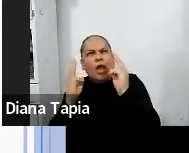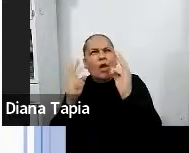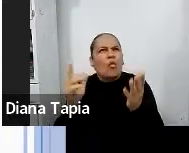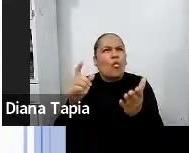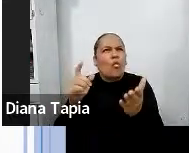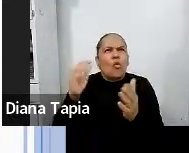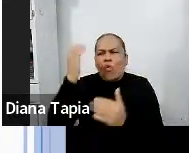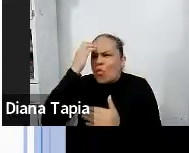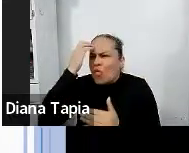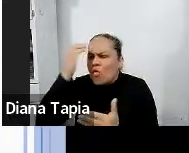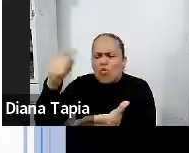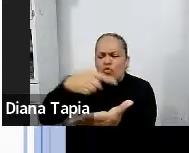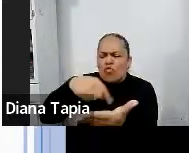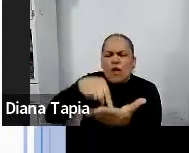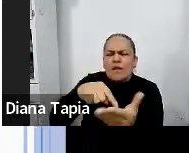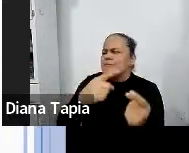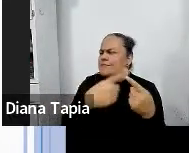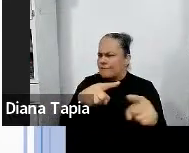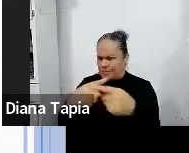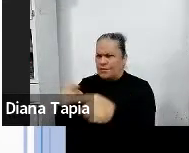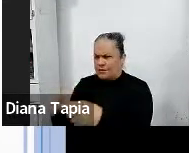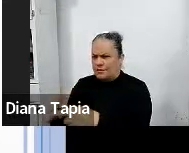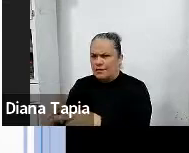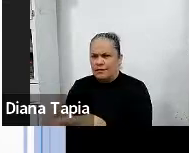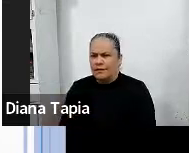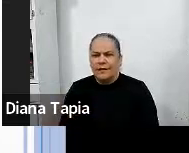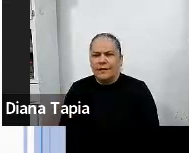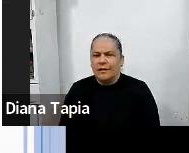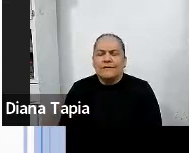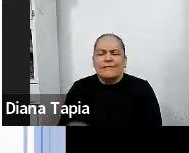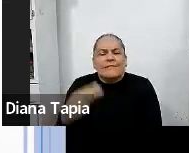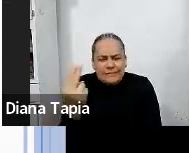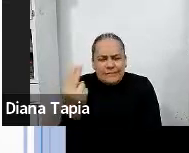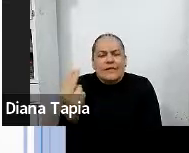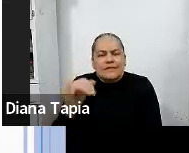gratuito que siempre estemos mandando a la mayoría de